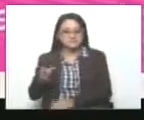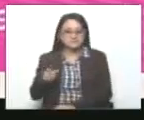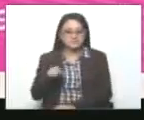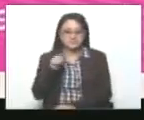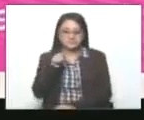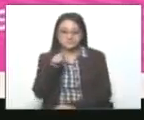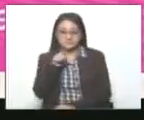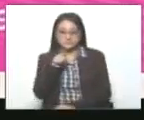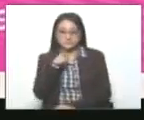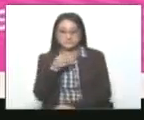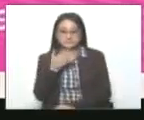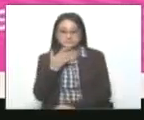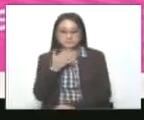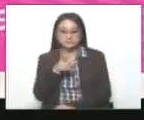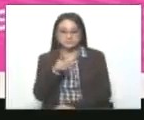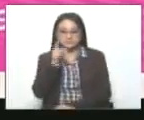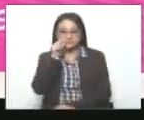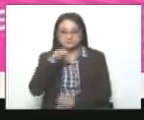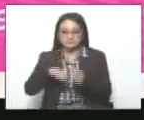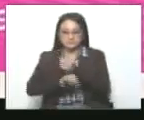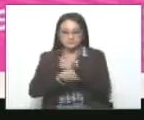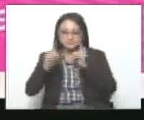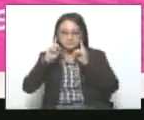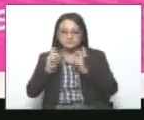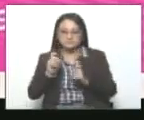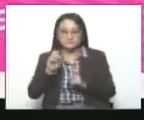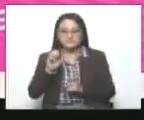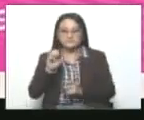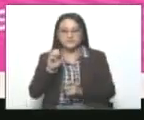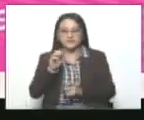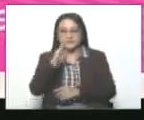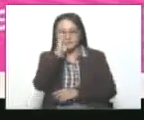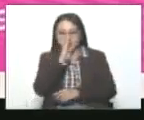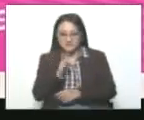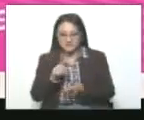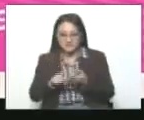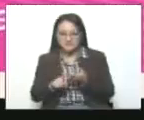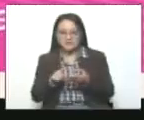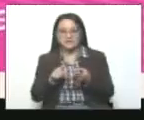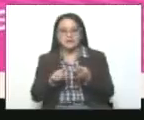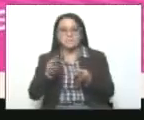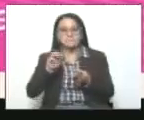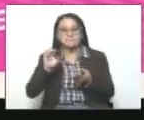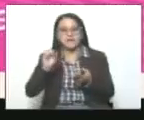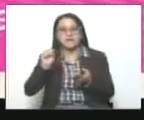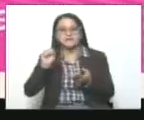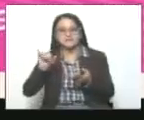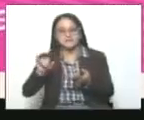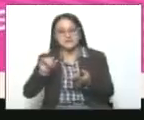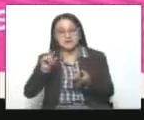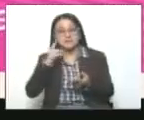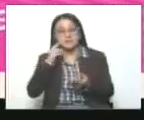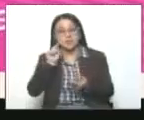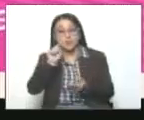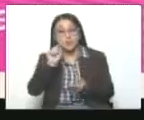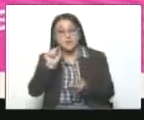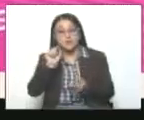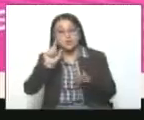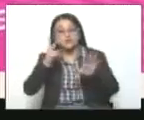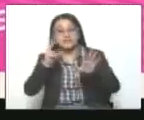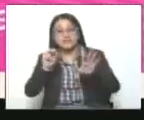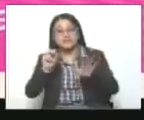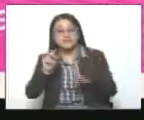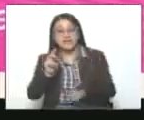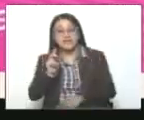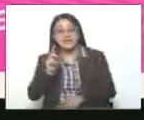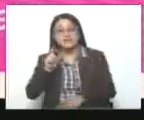a Cristiano Ronaldo, a Messi, a Mbappé, pero si ves que en el minuto 70 necesita